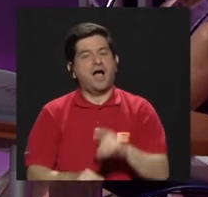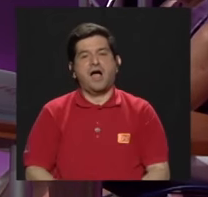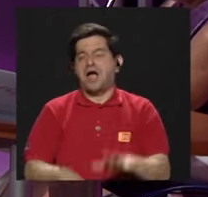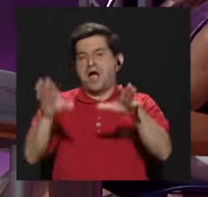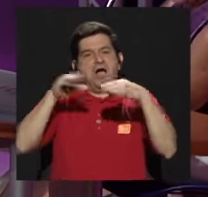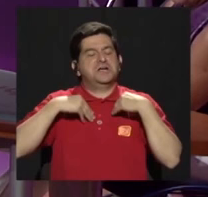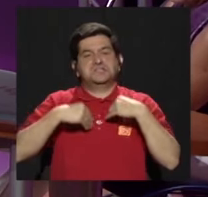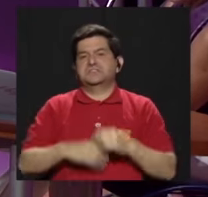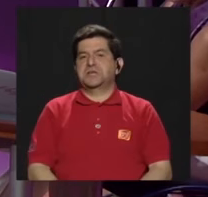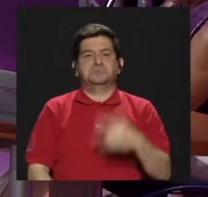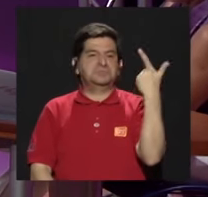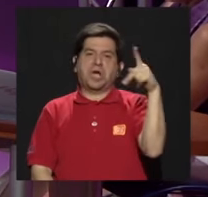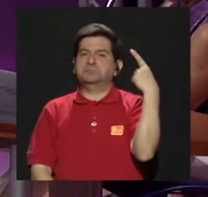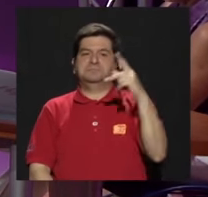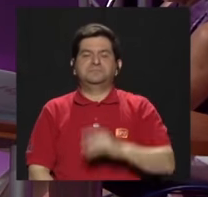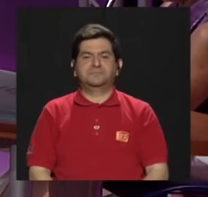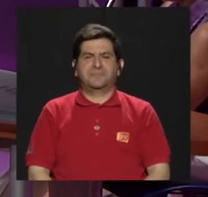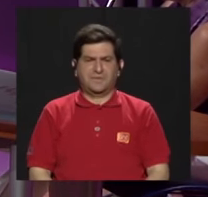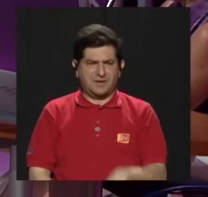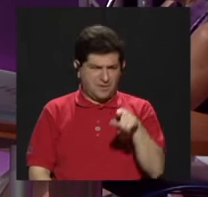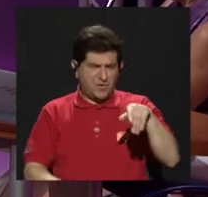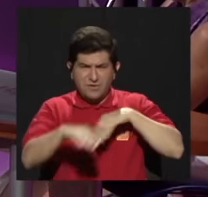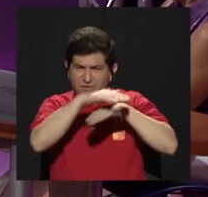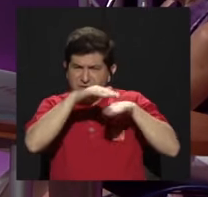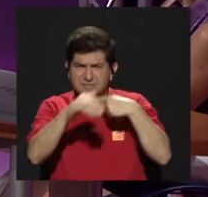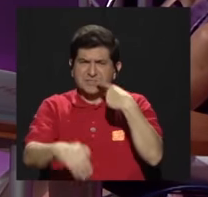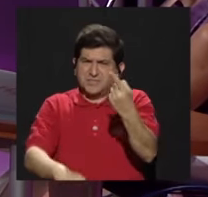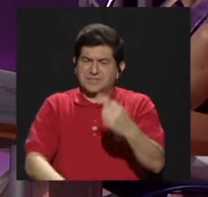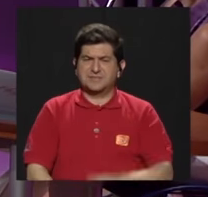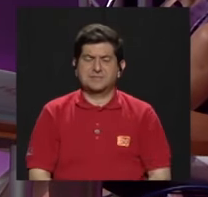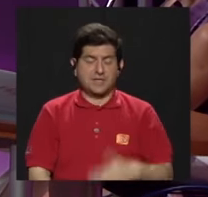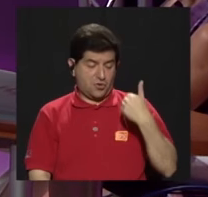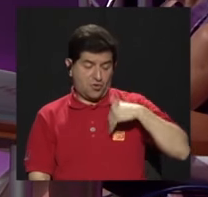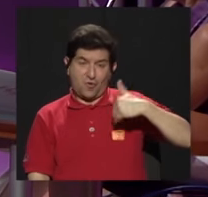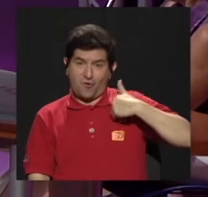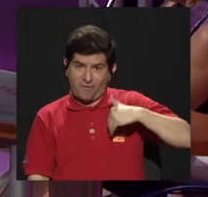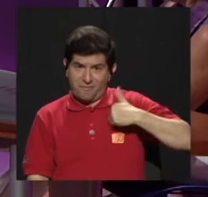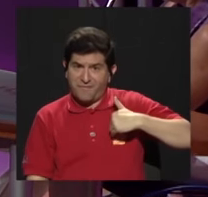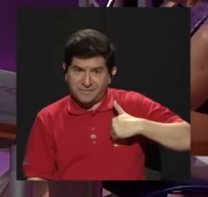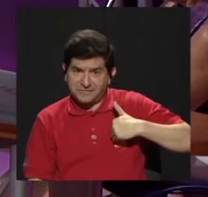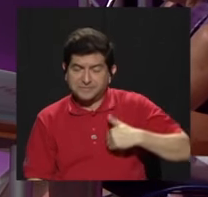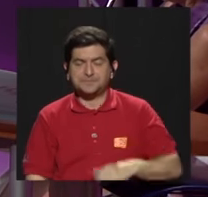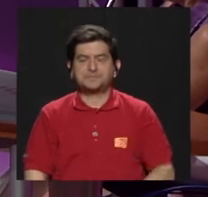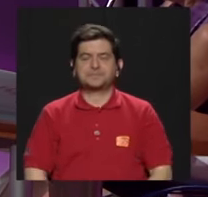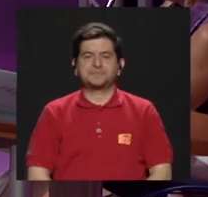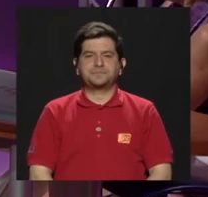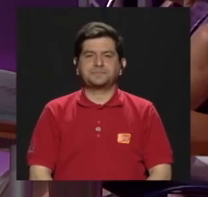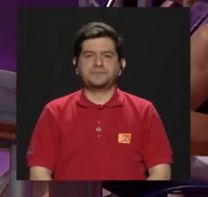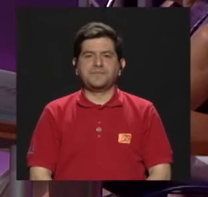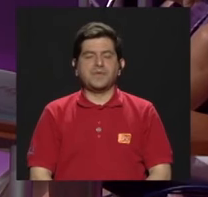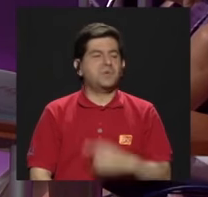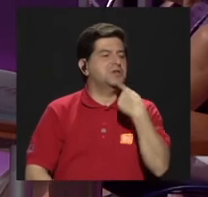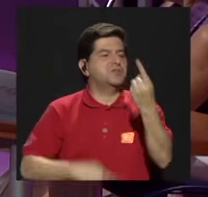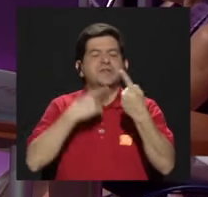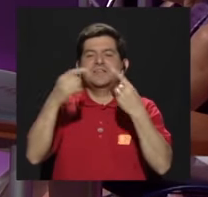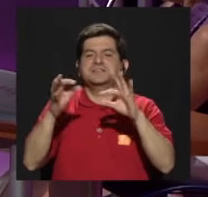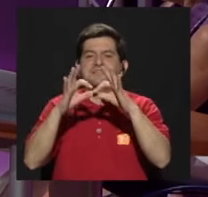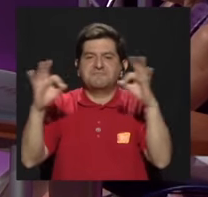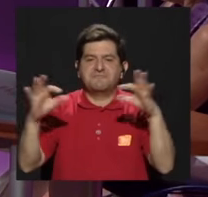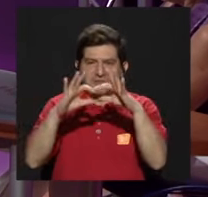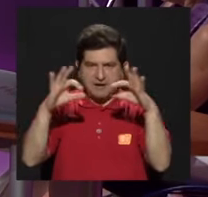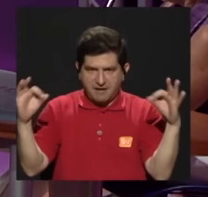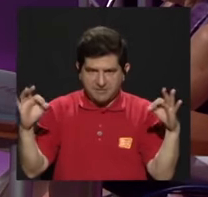consecuencias. Nosotros haciendo esa referencia decimos, los hombres, cuando piropeamos,